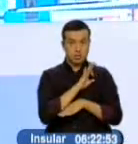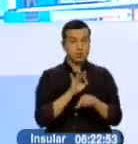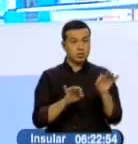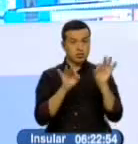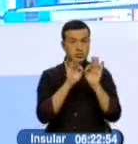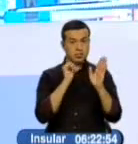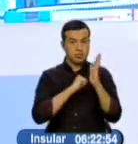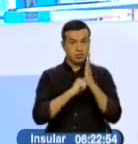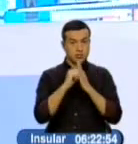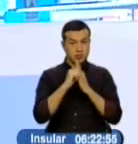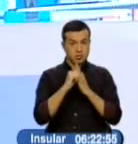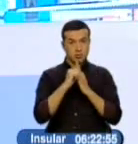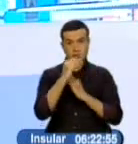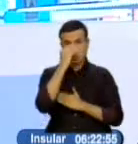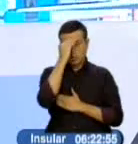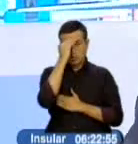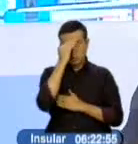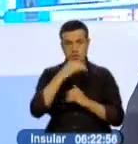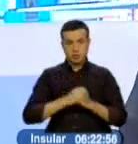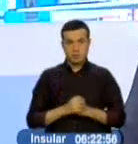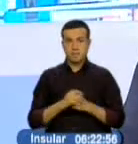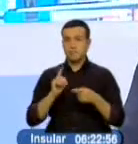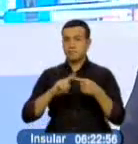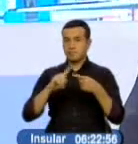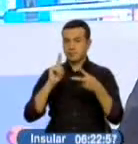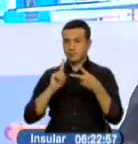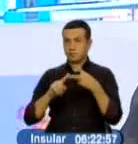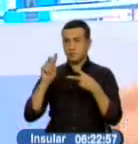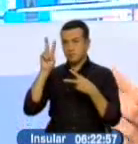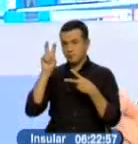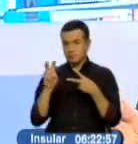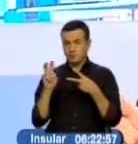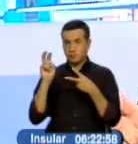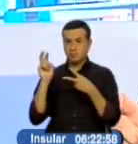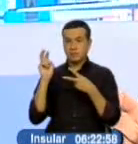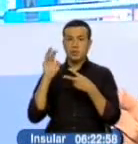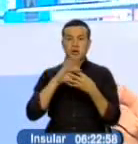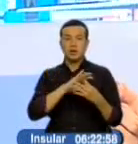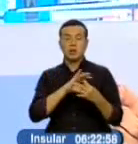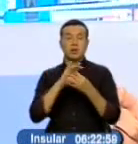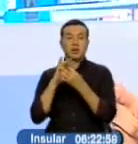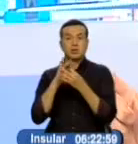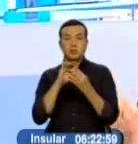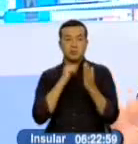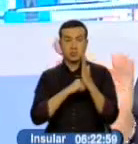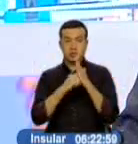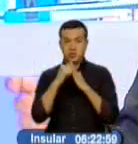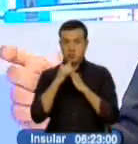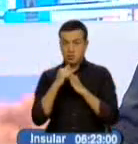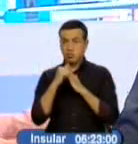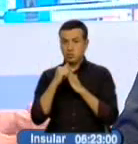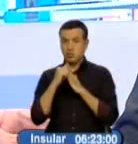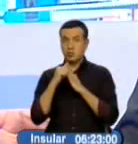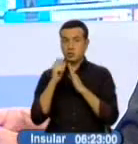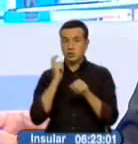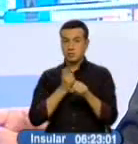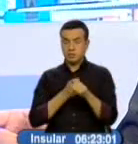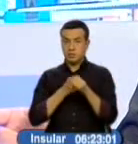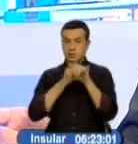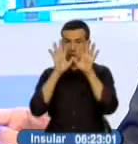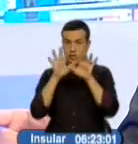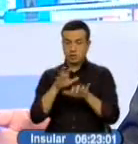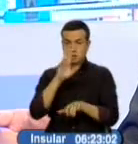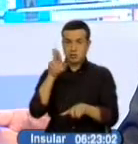tarea del Ministerio de Educación. El otro tema es la relación que debe tener el Ministerio, en este caso concretamente con la